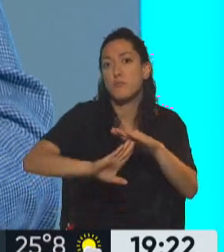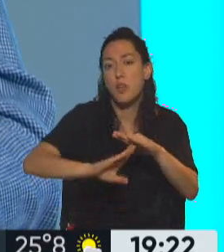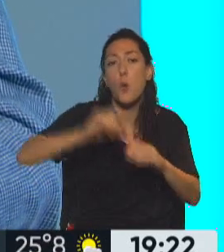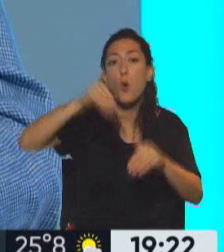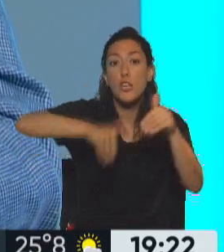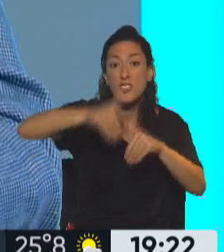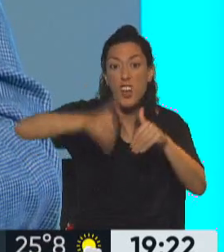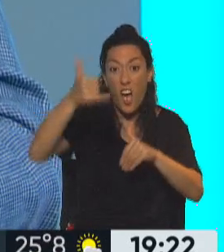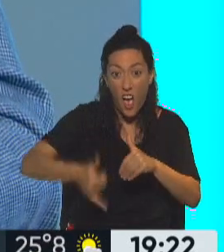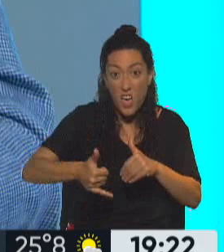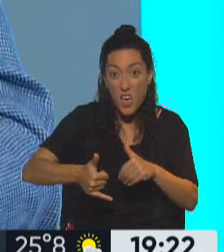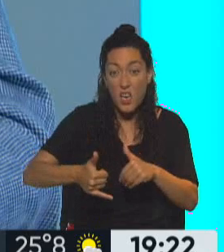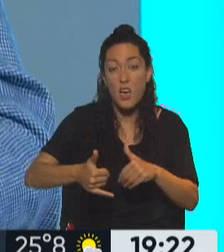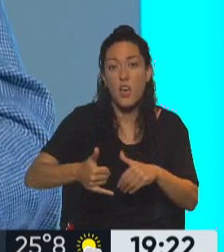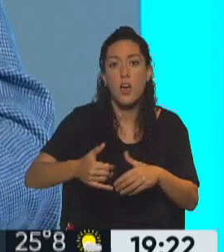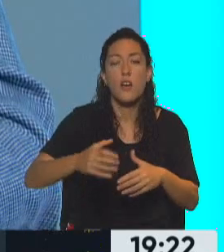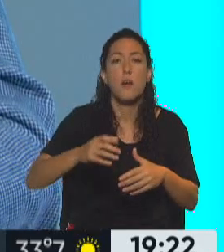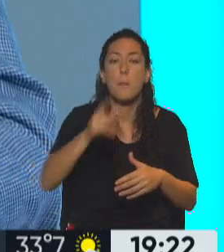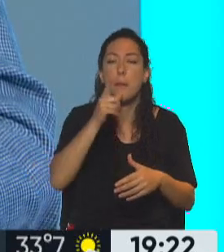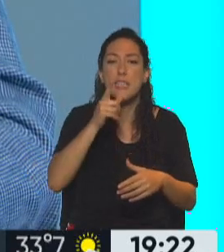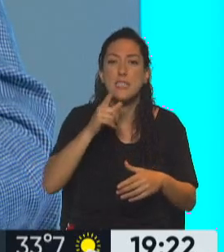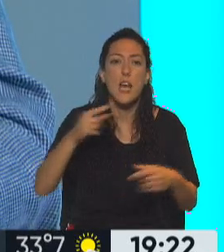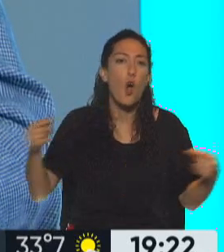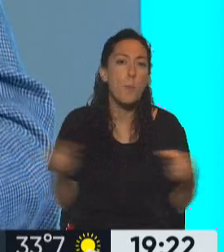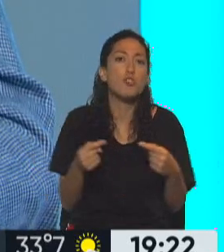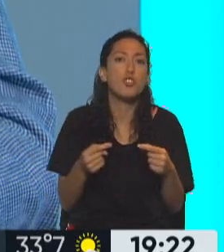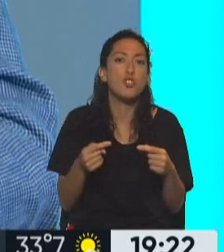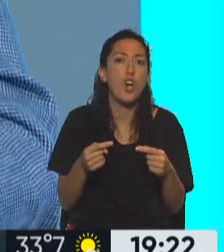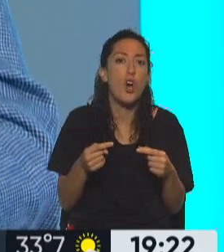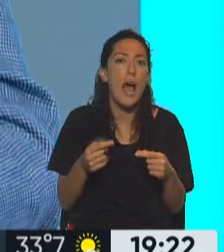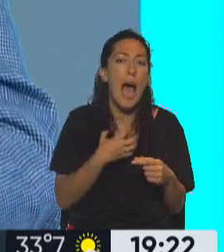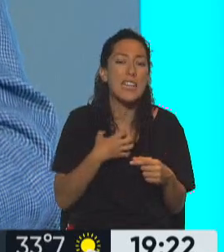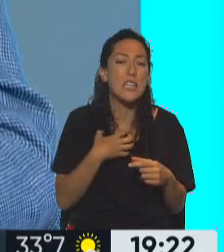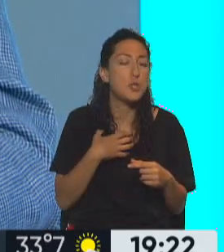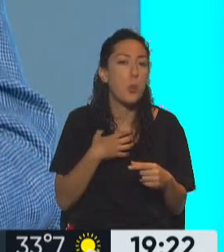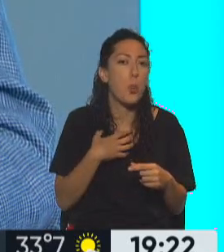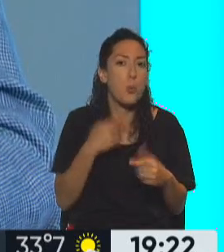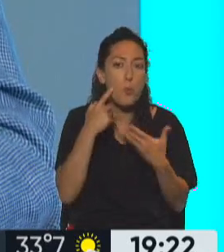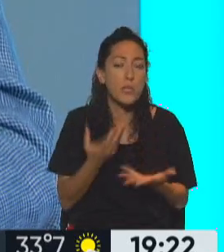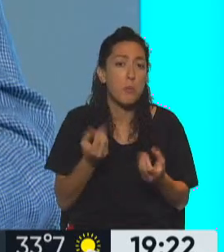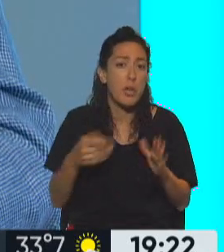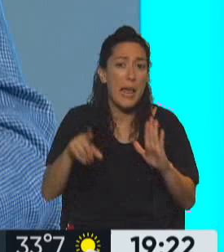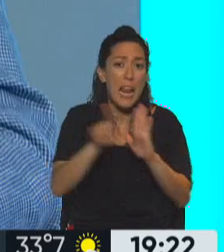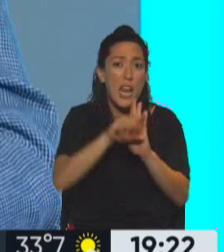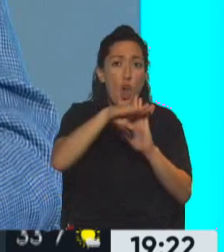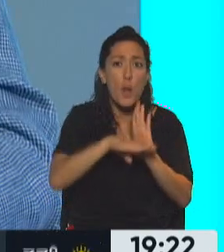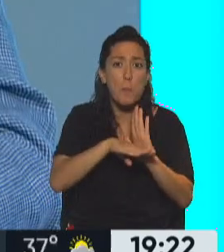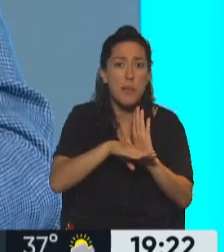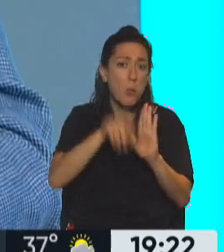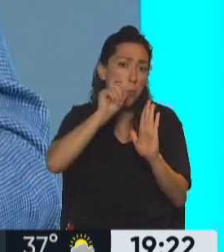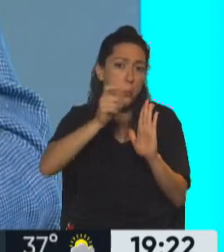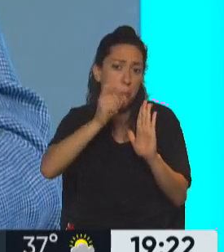tienen una Clara actitud política partidaria opositora porque han transgredido todas las normas por ejemplo